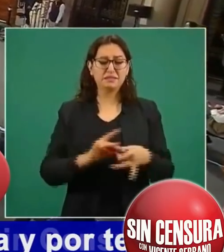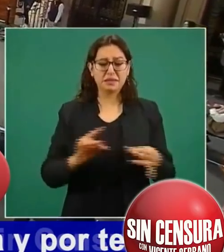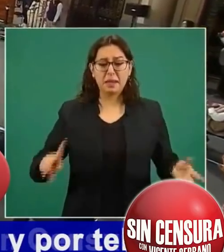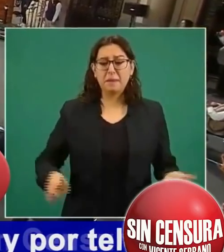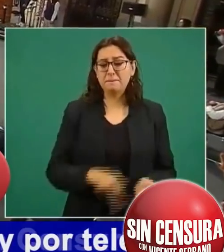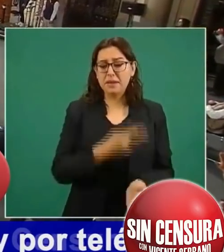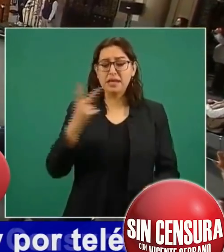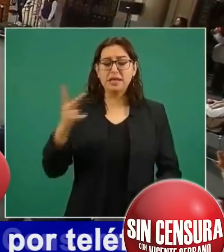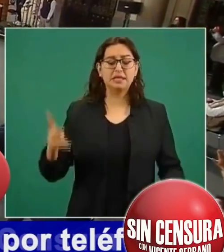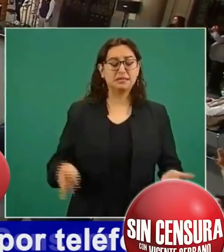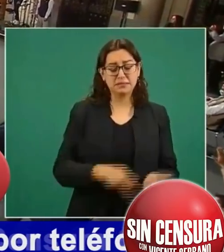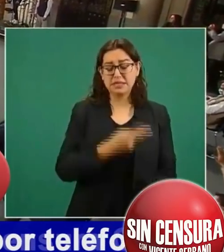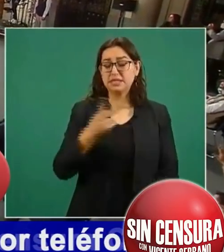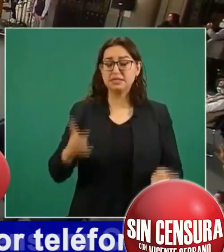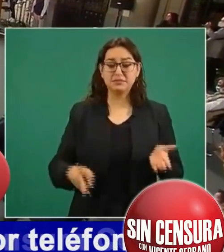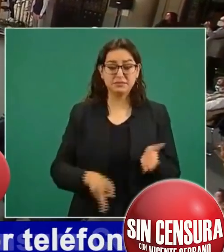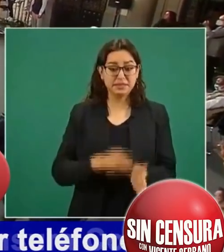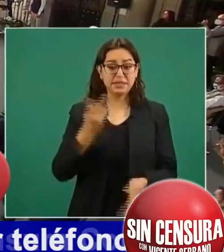cuáles eran las